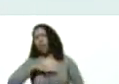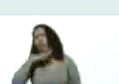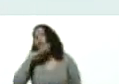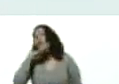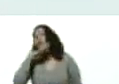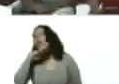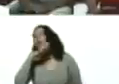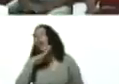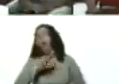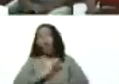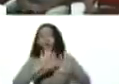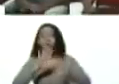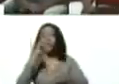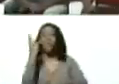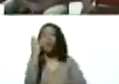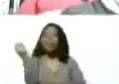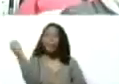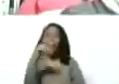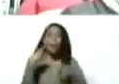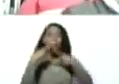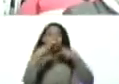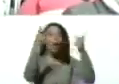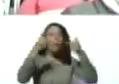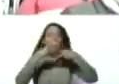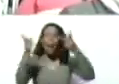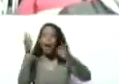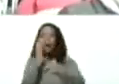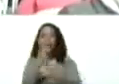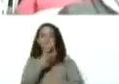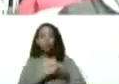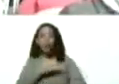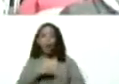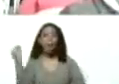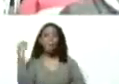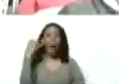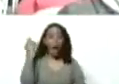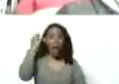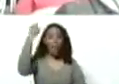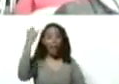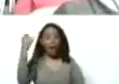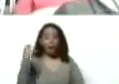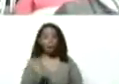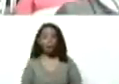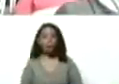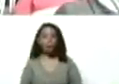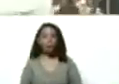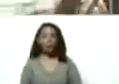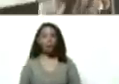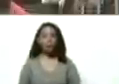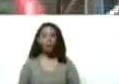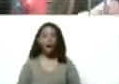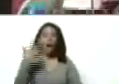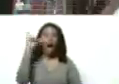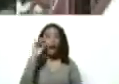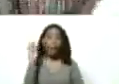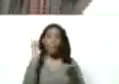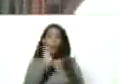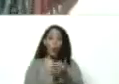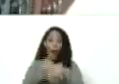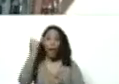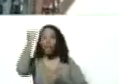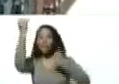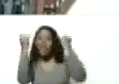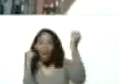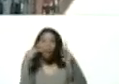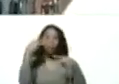falta difundir aún más por redes sociales aún más con más creatividad inclusive hay que meterle la creatividad del